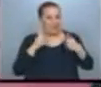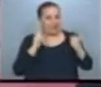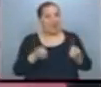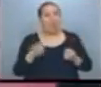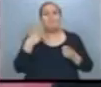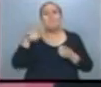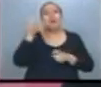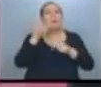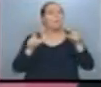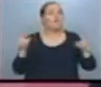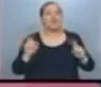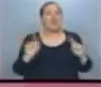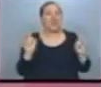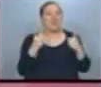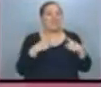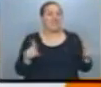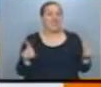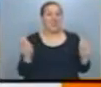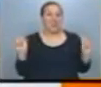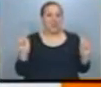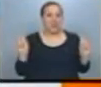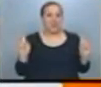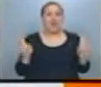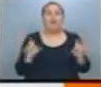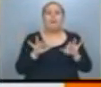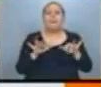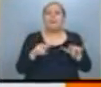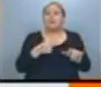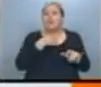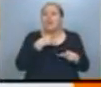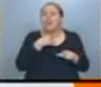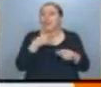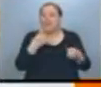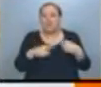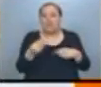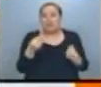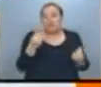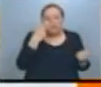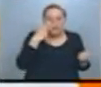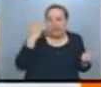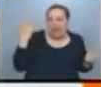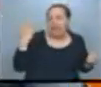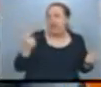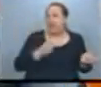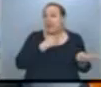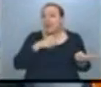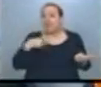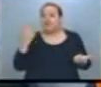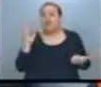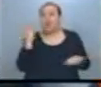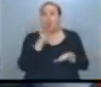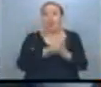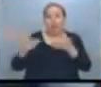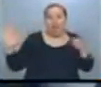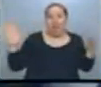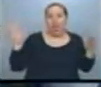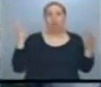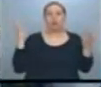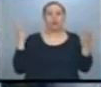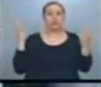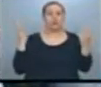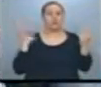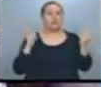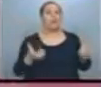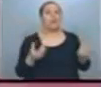gente normal no es como nosotros. Claro, tal cual. La quiere cambiar porque ya le queda vieja, porque quiere un modelo más nuevo. Sí, más que nada por aplicaciones.